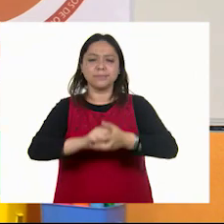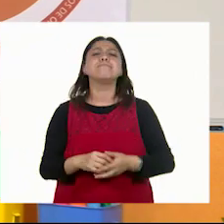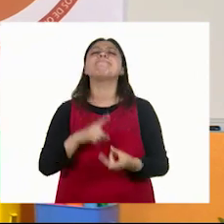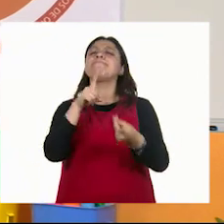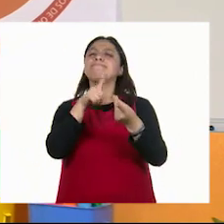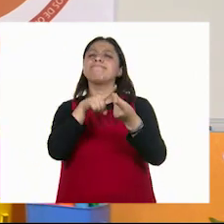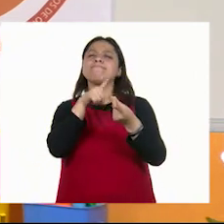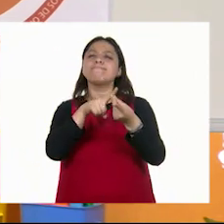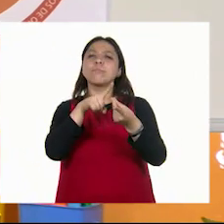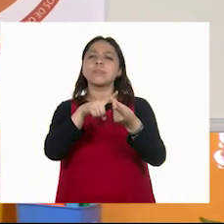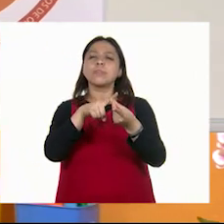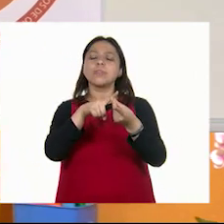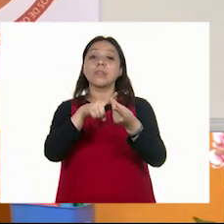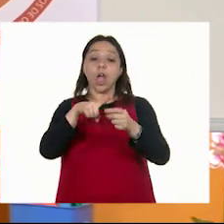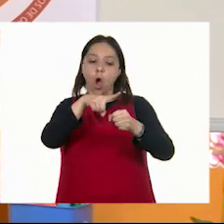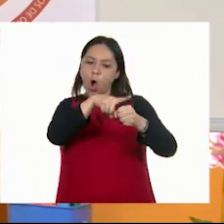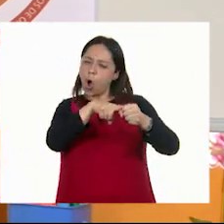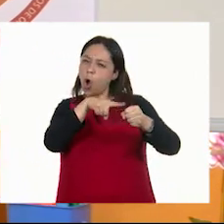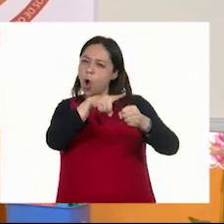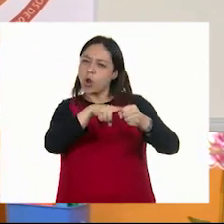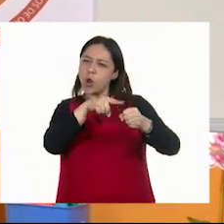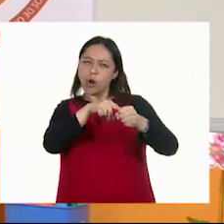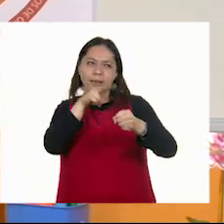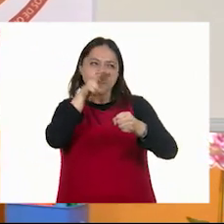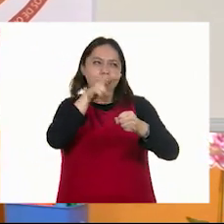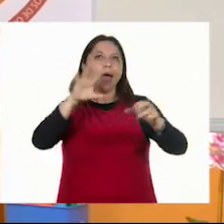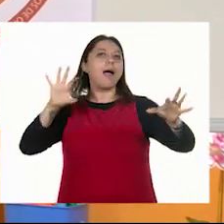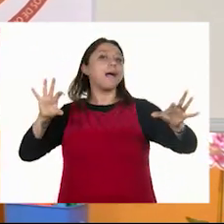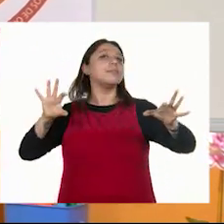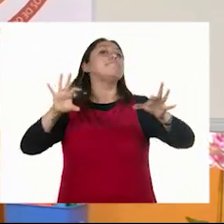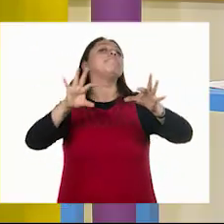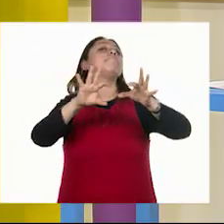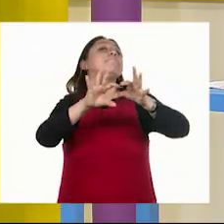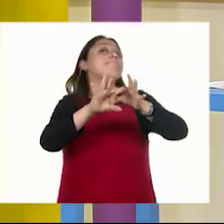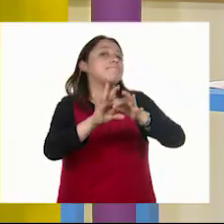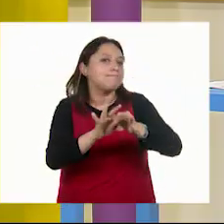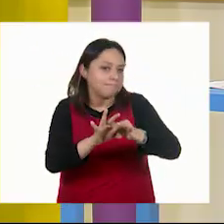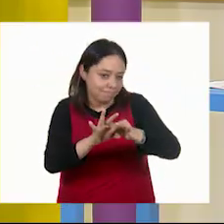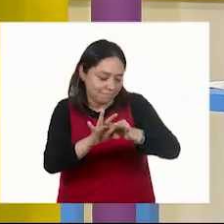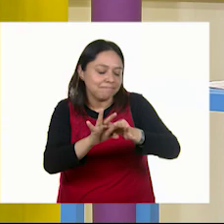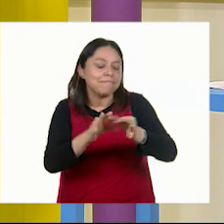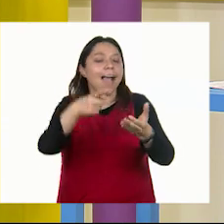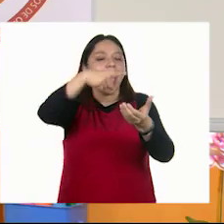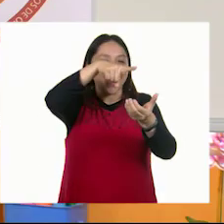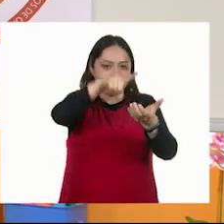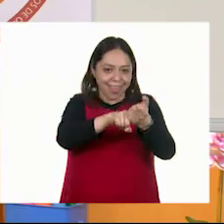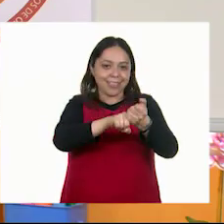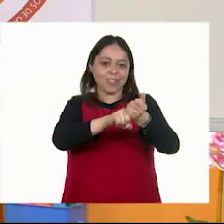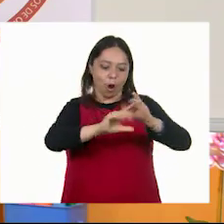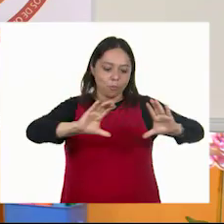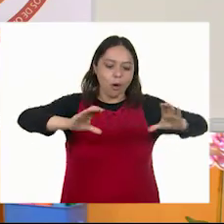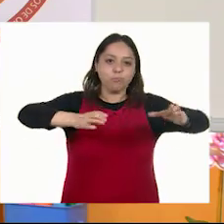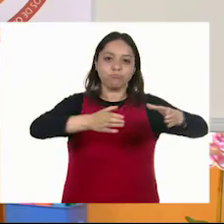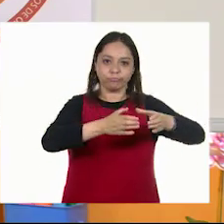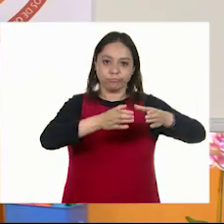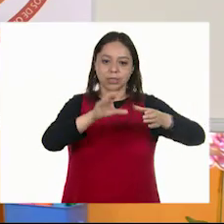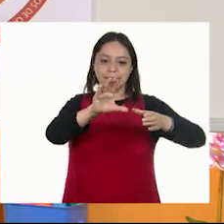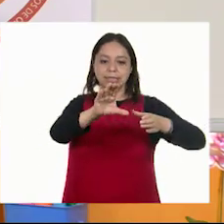Quedamos que el color a lo mejor nos da una pista. ¡Claro! ¡Cereales! ¡Cereales! Muy bien.